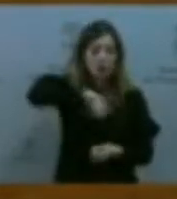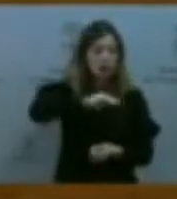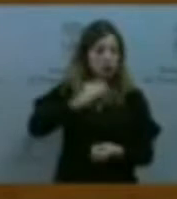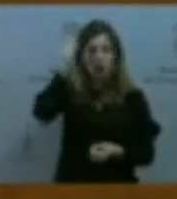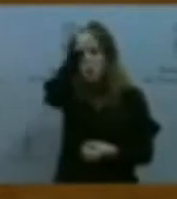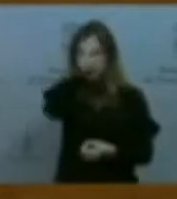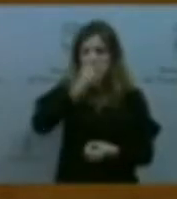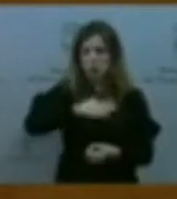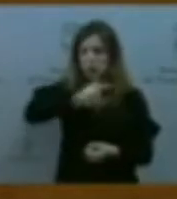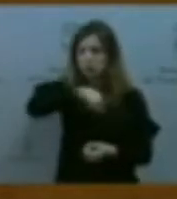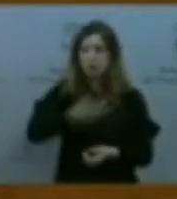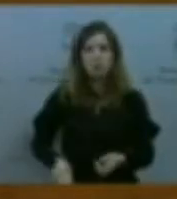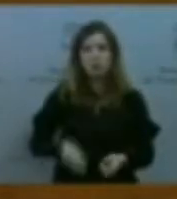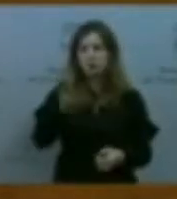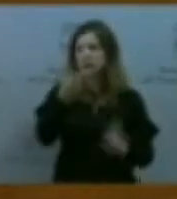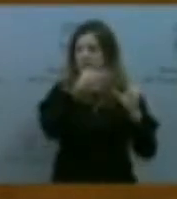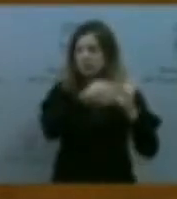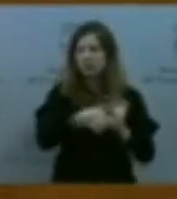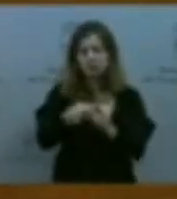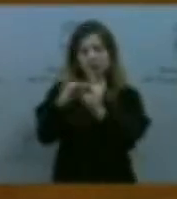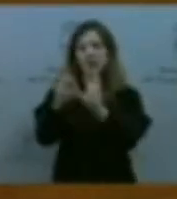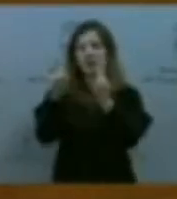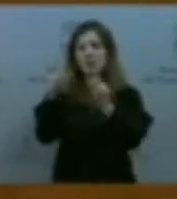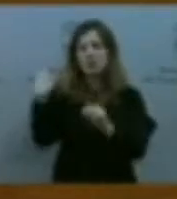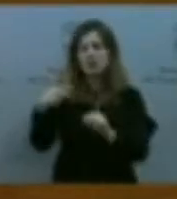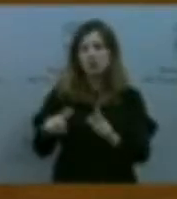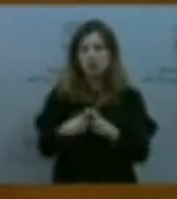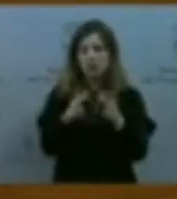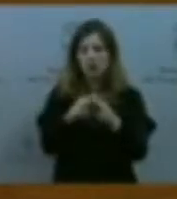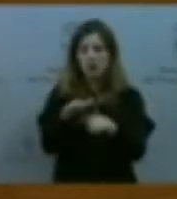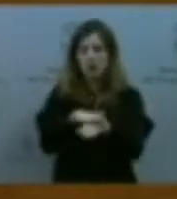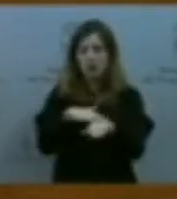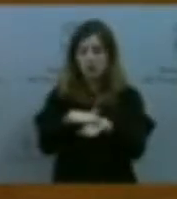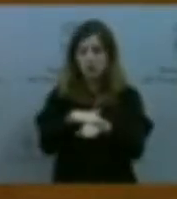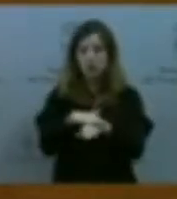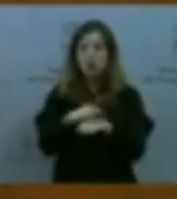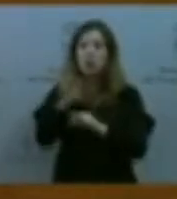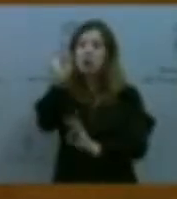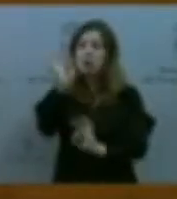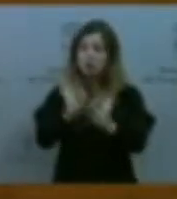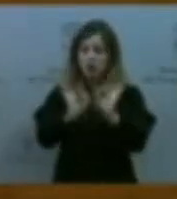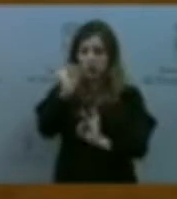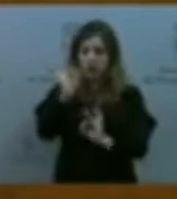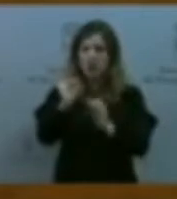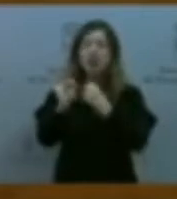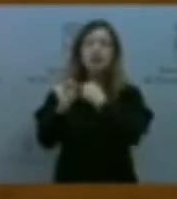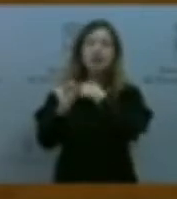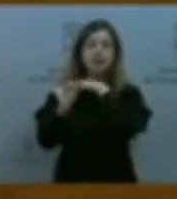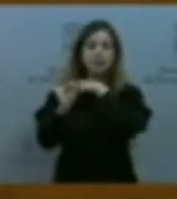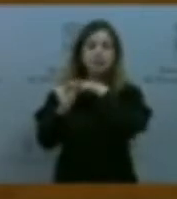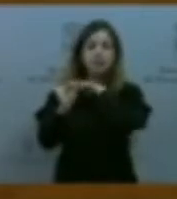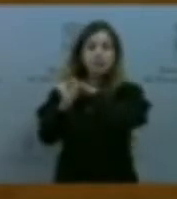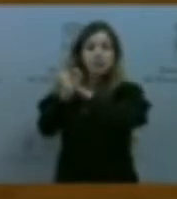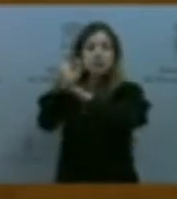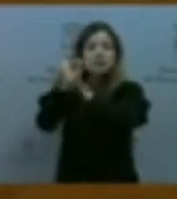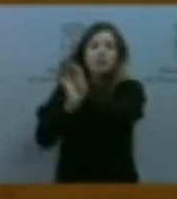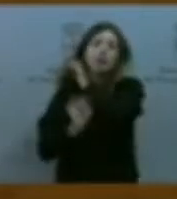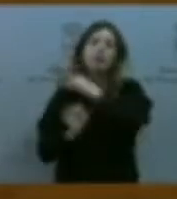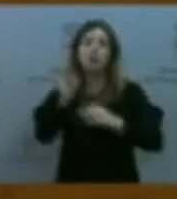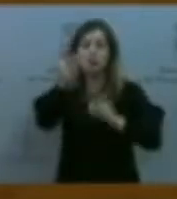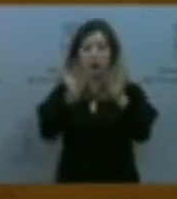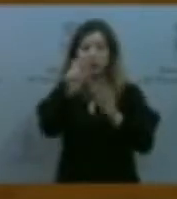salario social. Hay un porcentaje de perceptores que, sin ningún género de